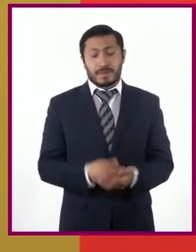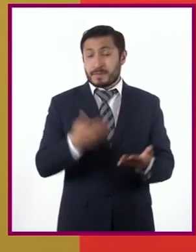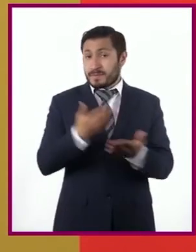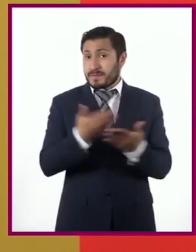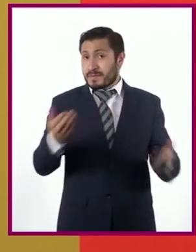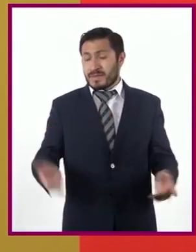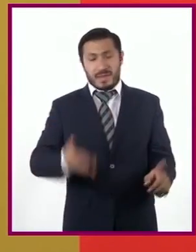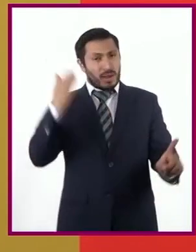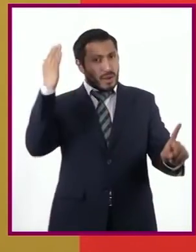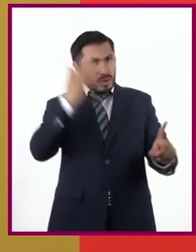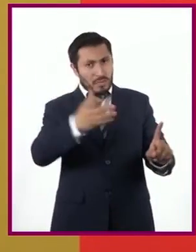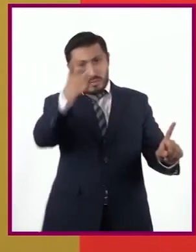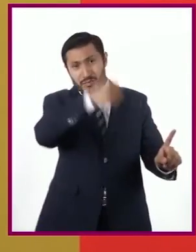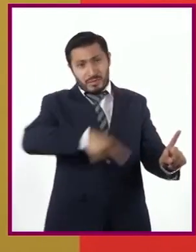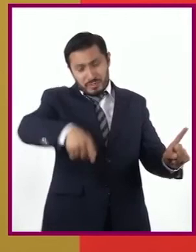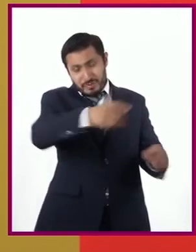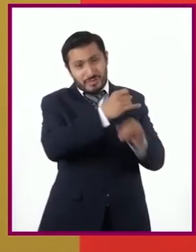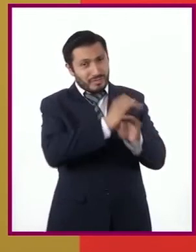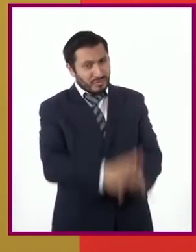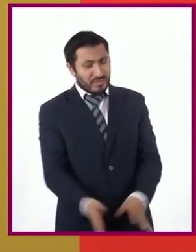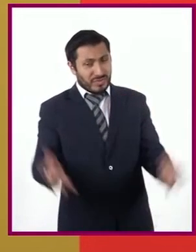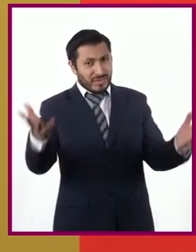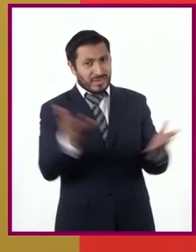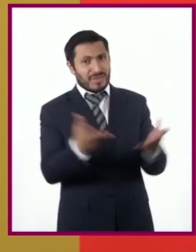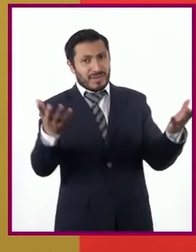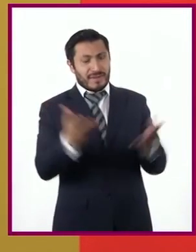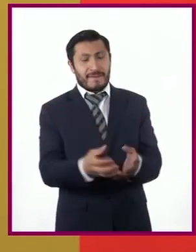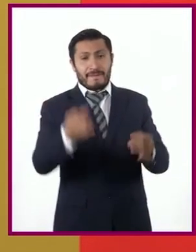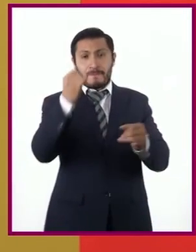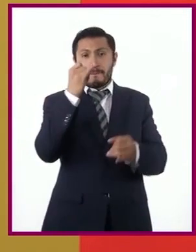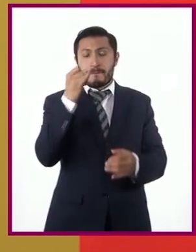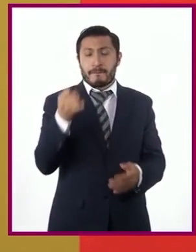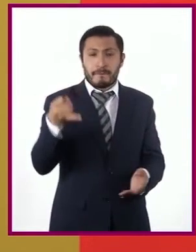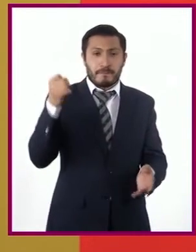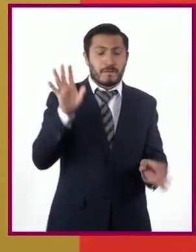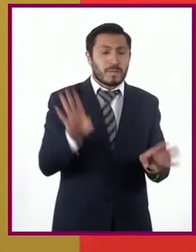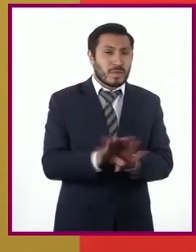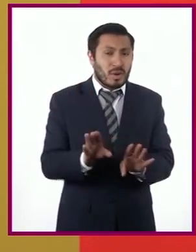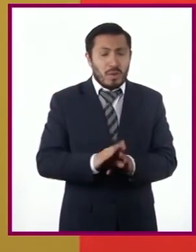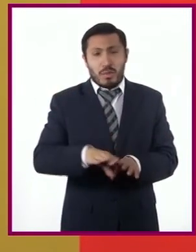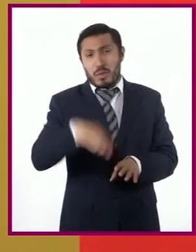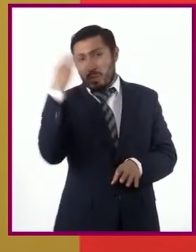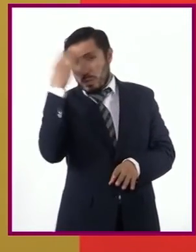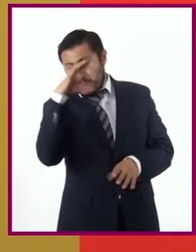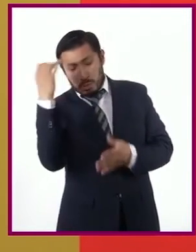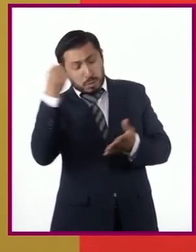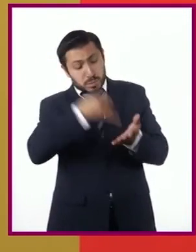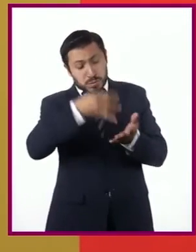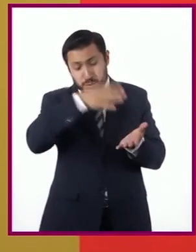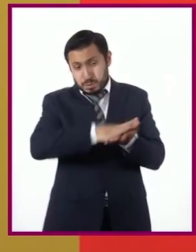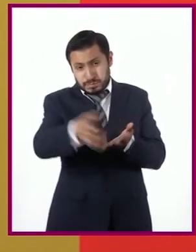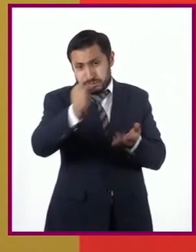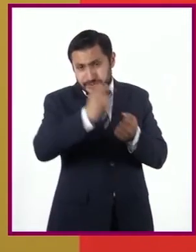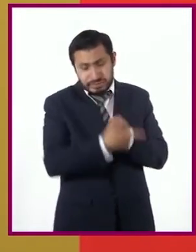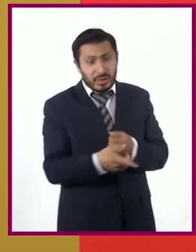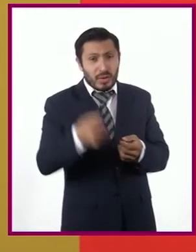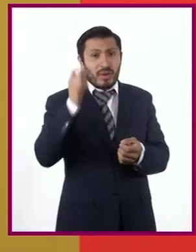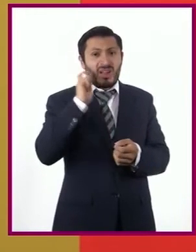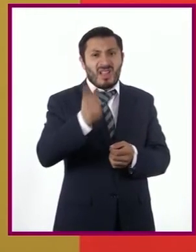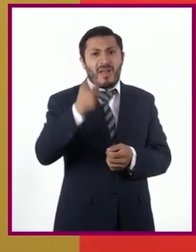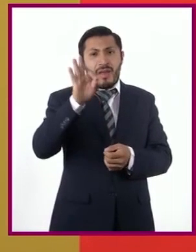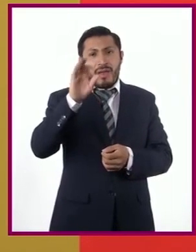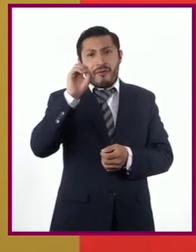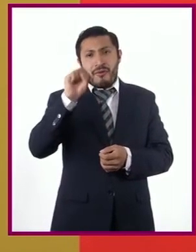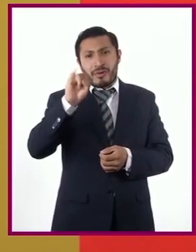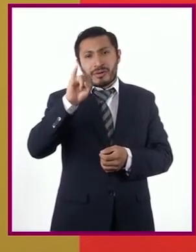reto. Con esta información elaboren una infografía en su cuaderno acerca de qué es un fósil y por qué es una evidencia